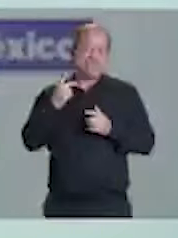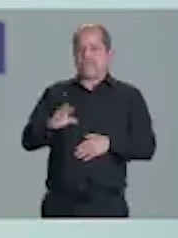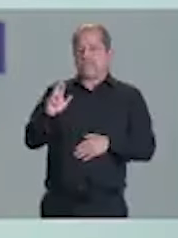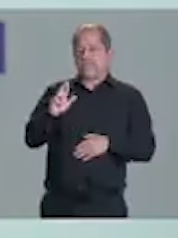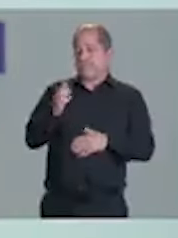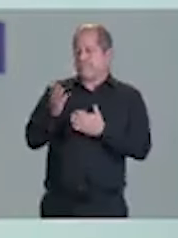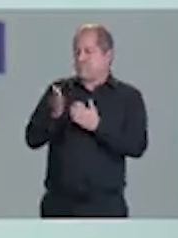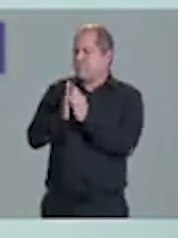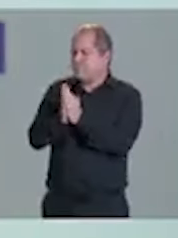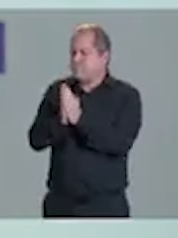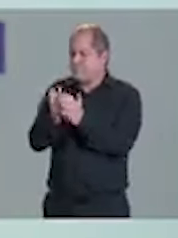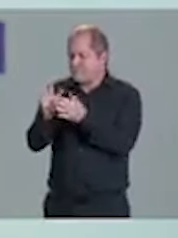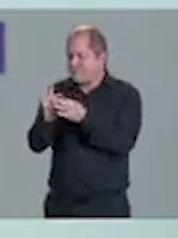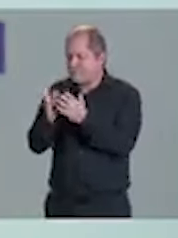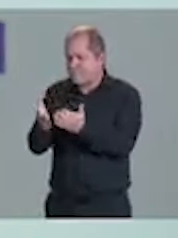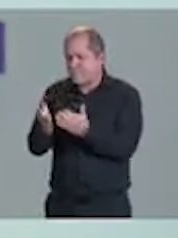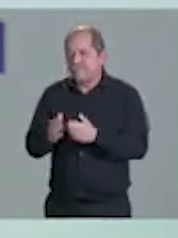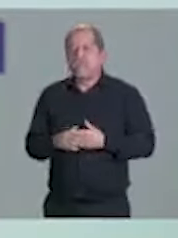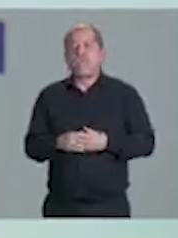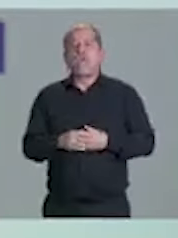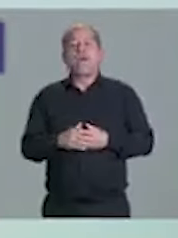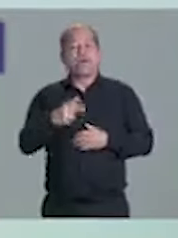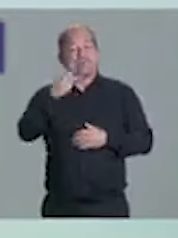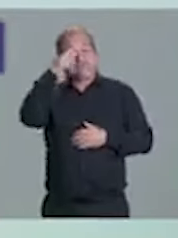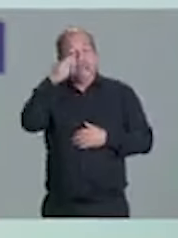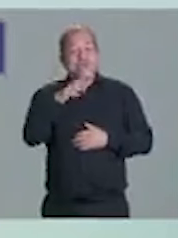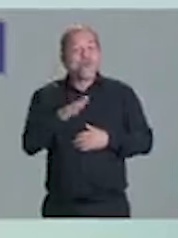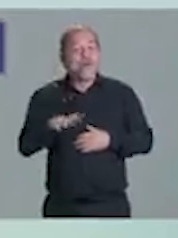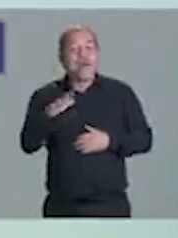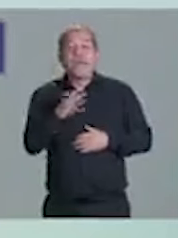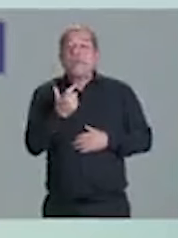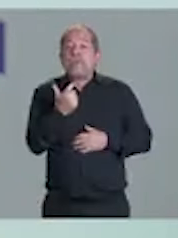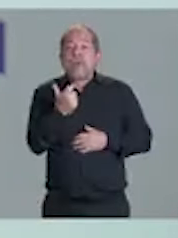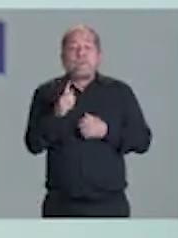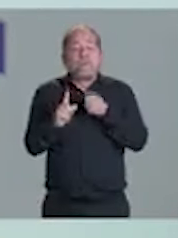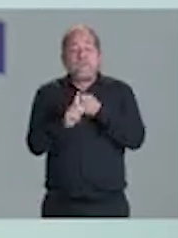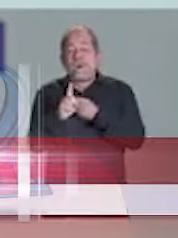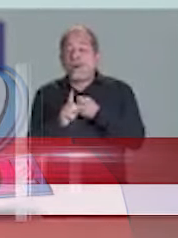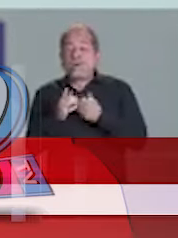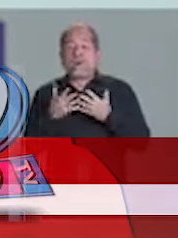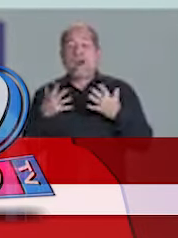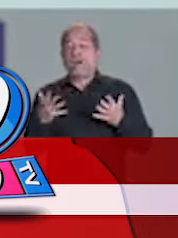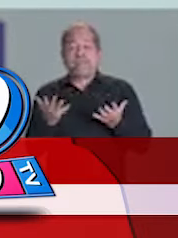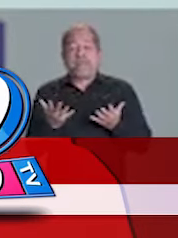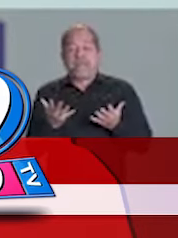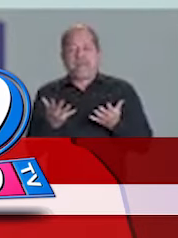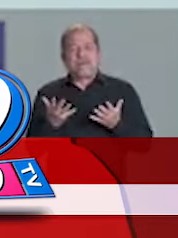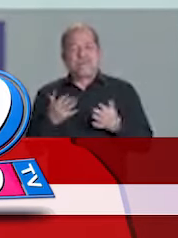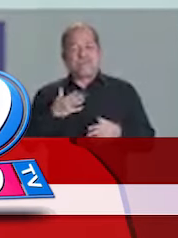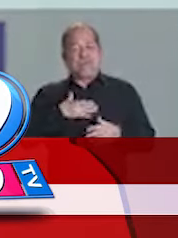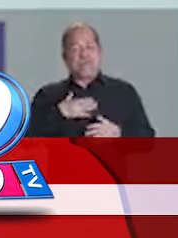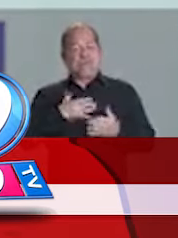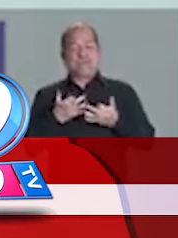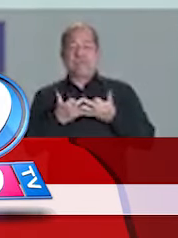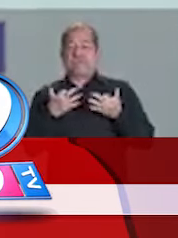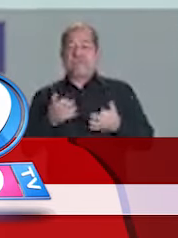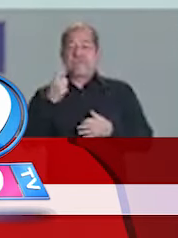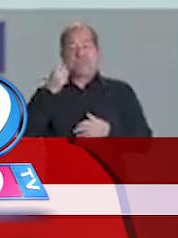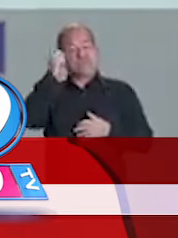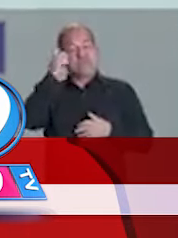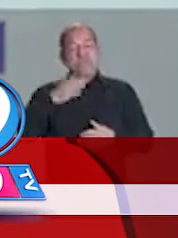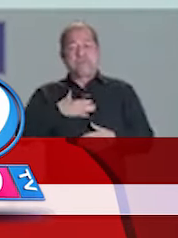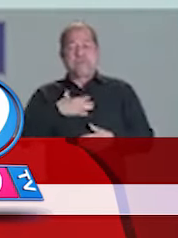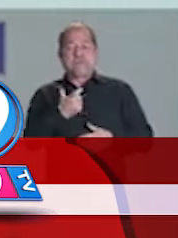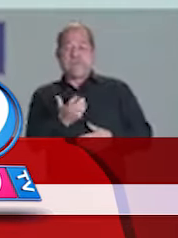Base. Alexandra Haas, directora ejecutiva de Oxfam México. Y Marta Aida Cantú, consultora en imagen pública. Entre